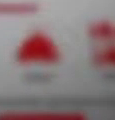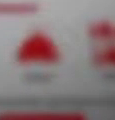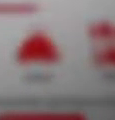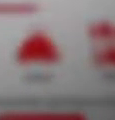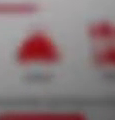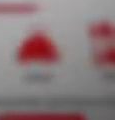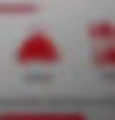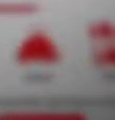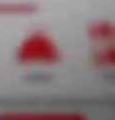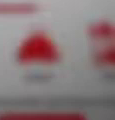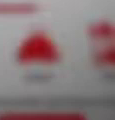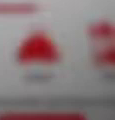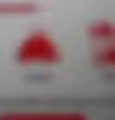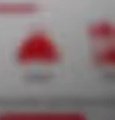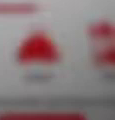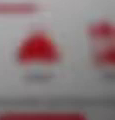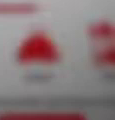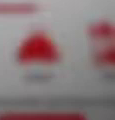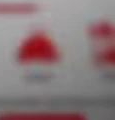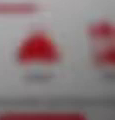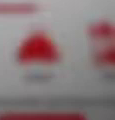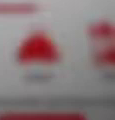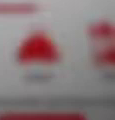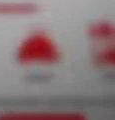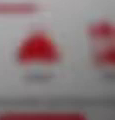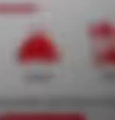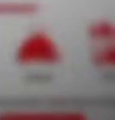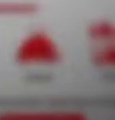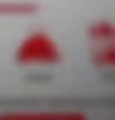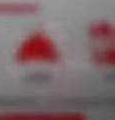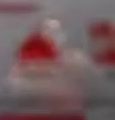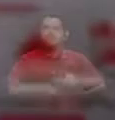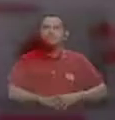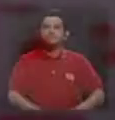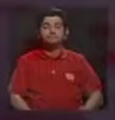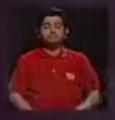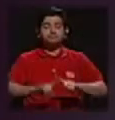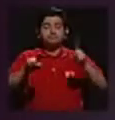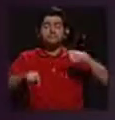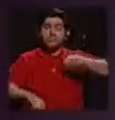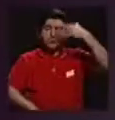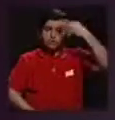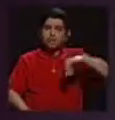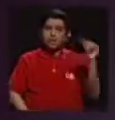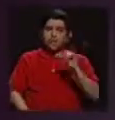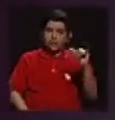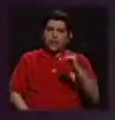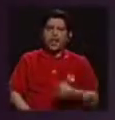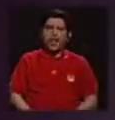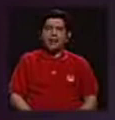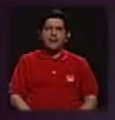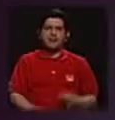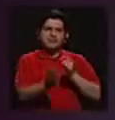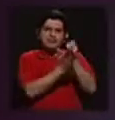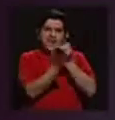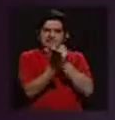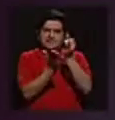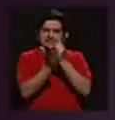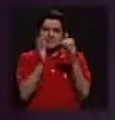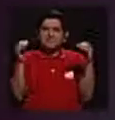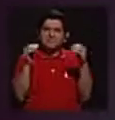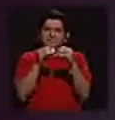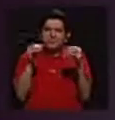habido esfuerzos institucionales por atender y sancionar el delito, ¿verdad? Pero creo que también las investigaciones